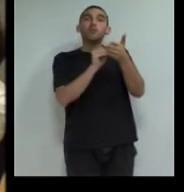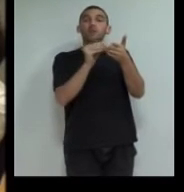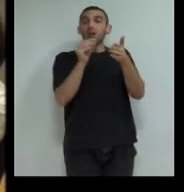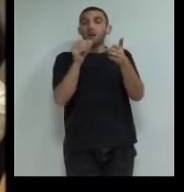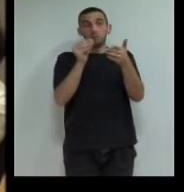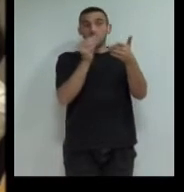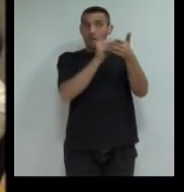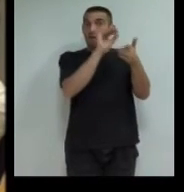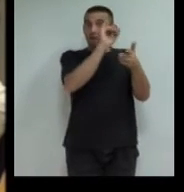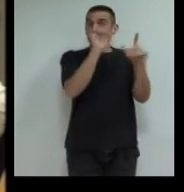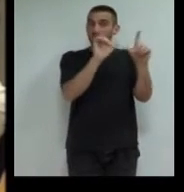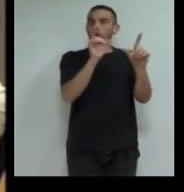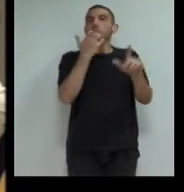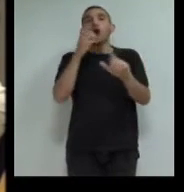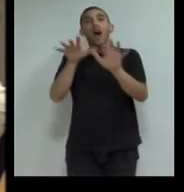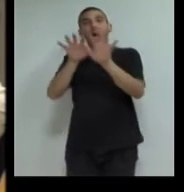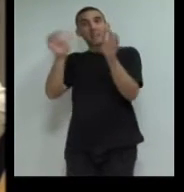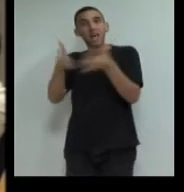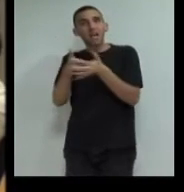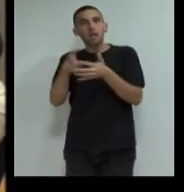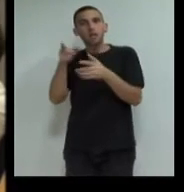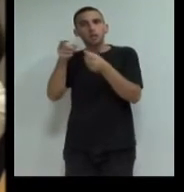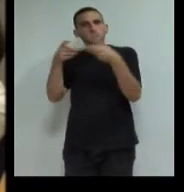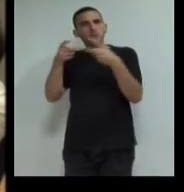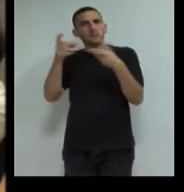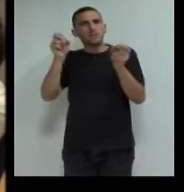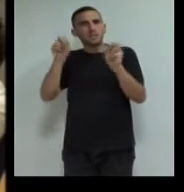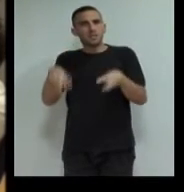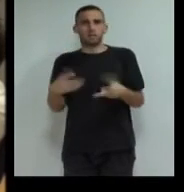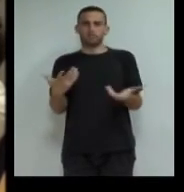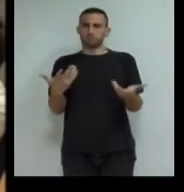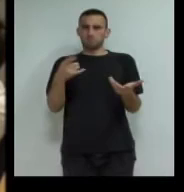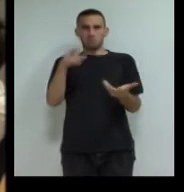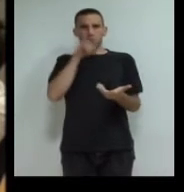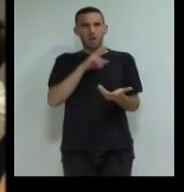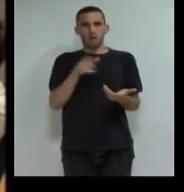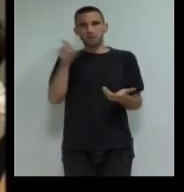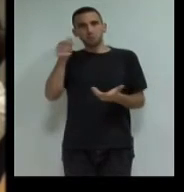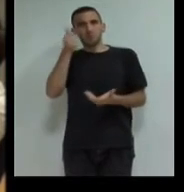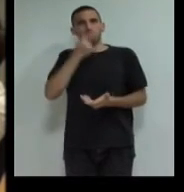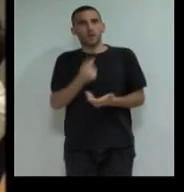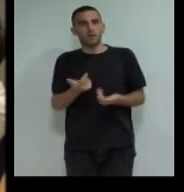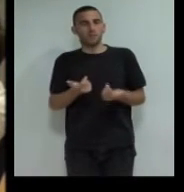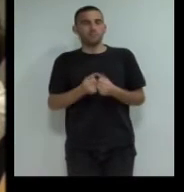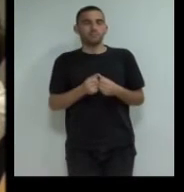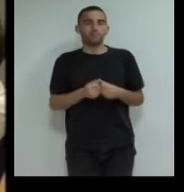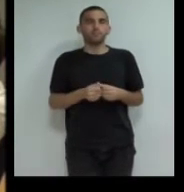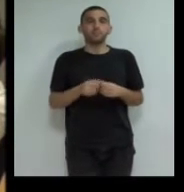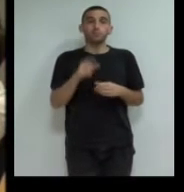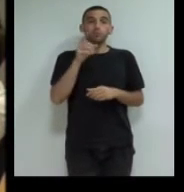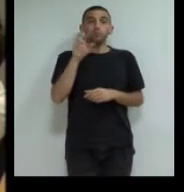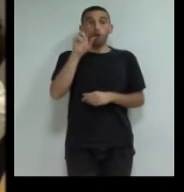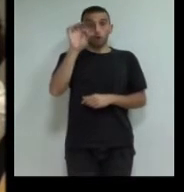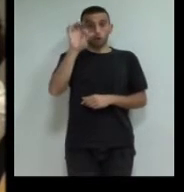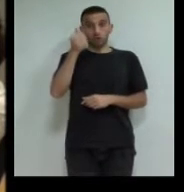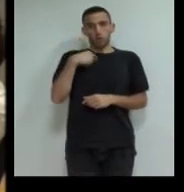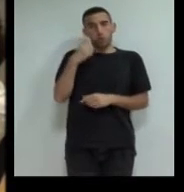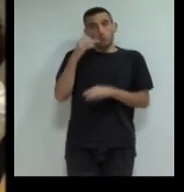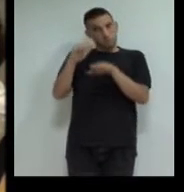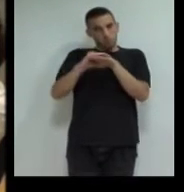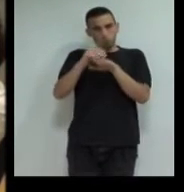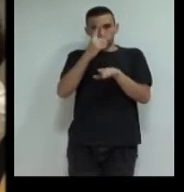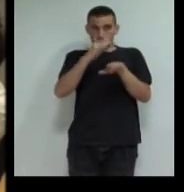la televisión, pues me parece que no es de recibo. Punto. No es de recibo. Me voy a explicar un segundo, perdona, Miguel. Sí, no. Un